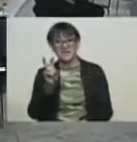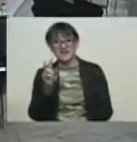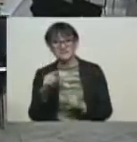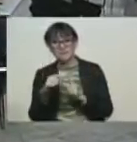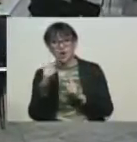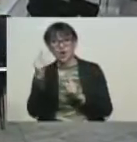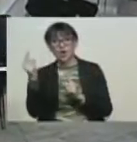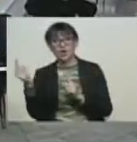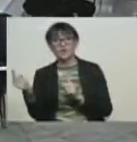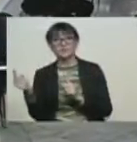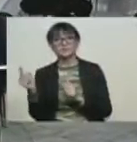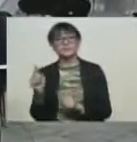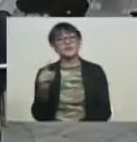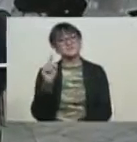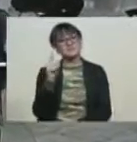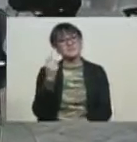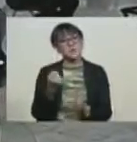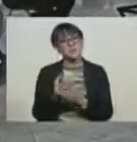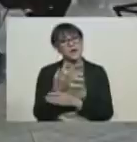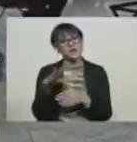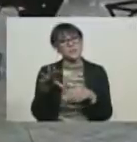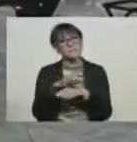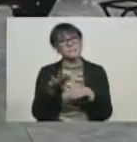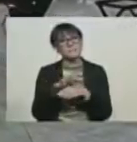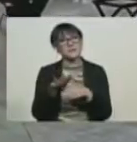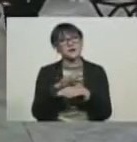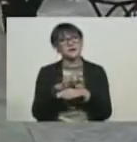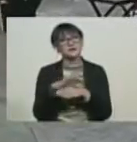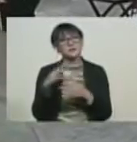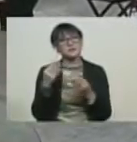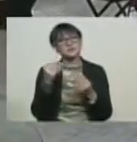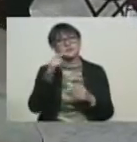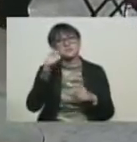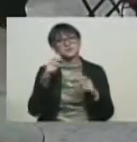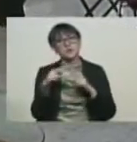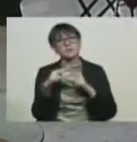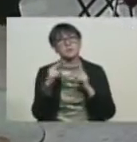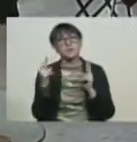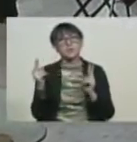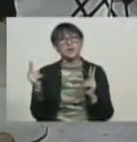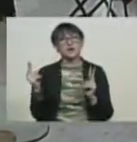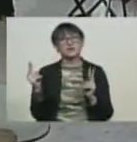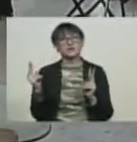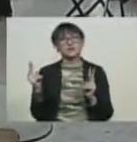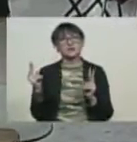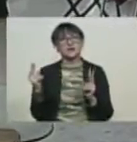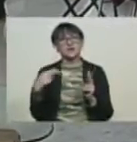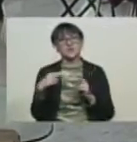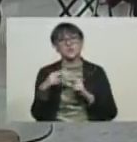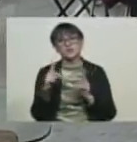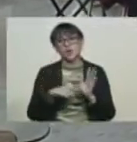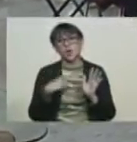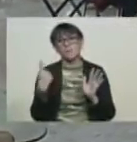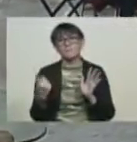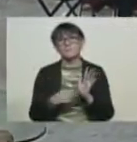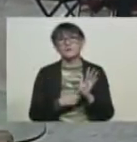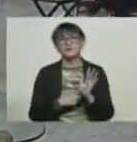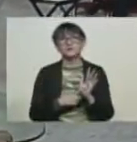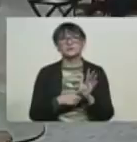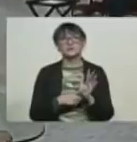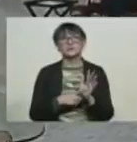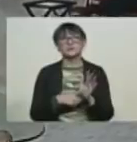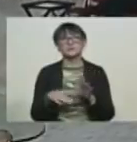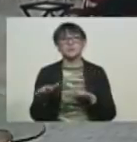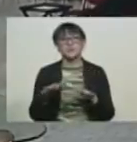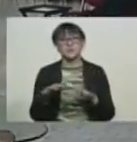Ahorita tuvimos por el primero de mayo que cayó martes, mucha gente le agarró el puente, dicen, no, yo voy a agarrar el puente completo. Y el movimiento